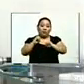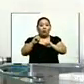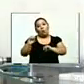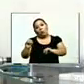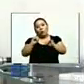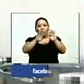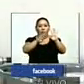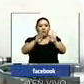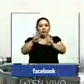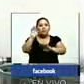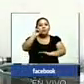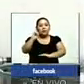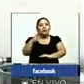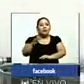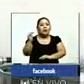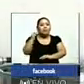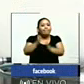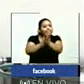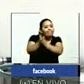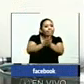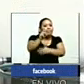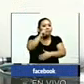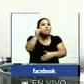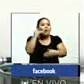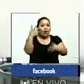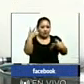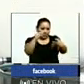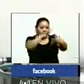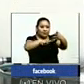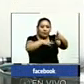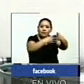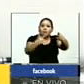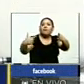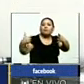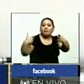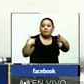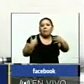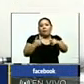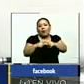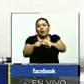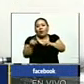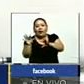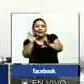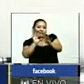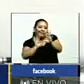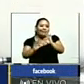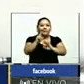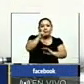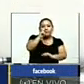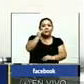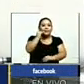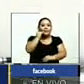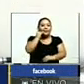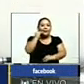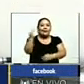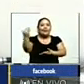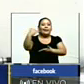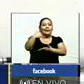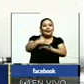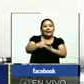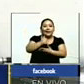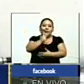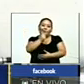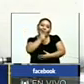padres sí está interesado en cumplir un esquema de vacunación completo. Siempre hay uno que otro que viene con dudas